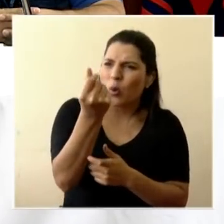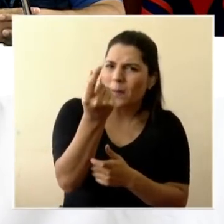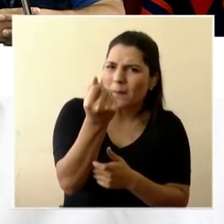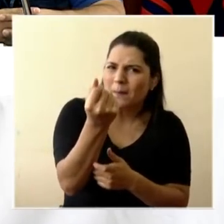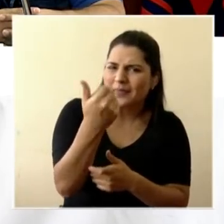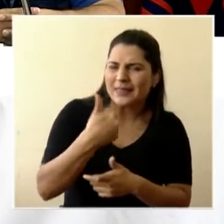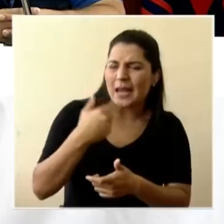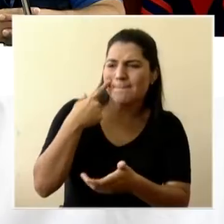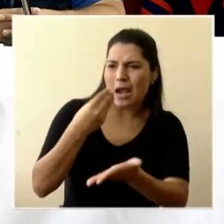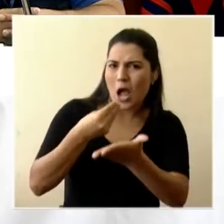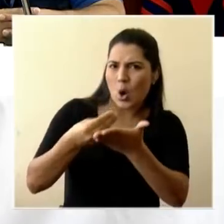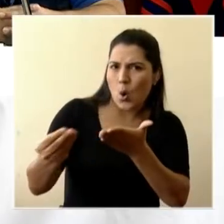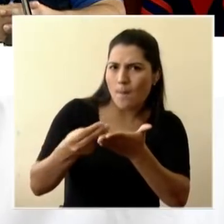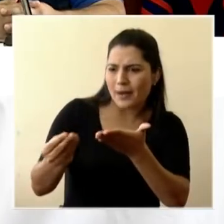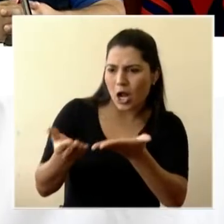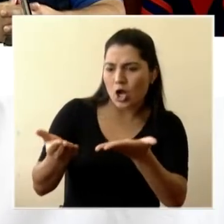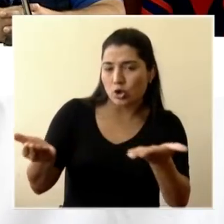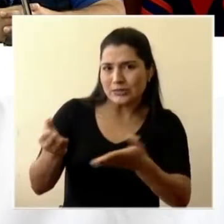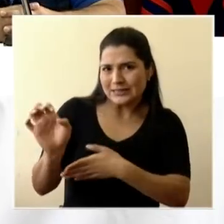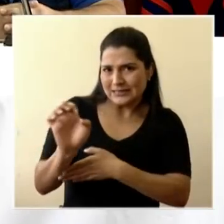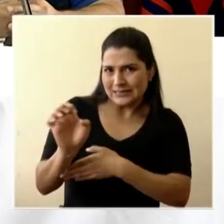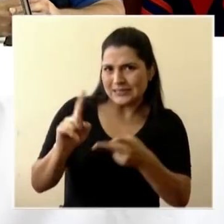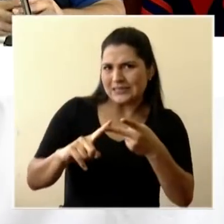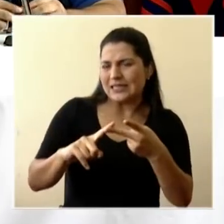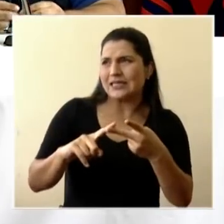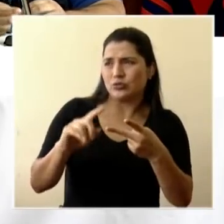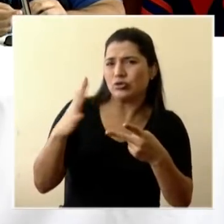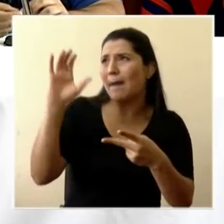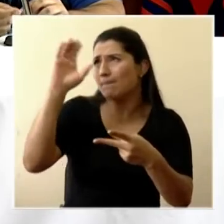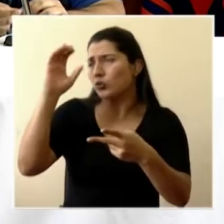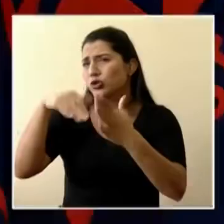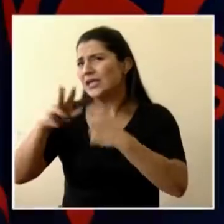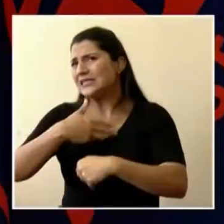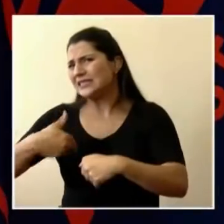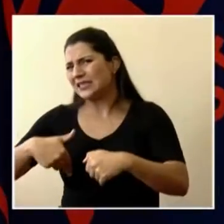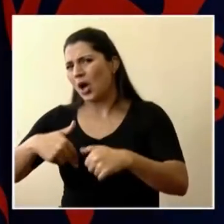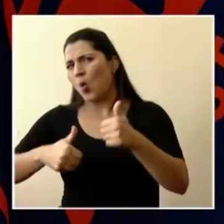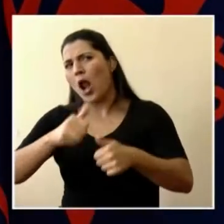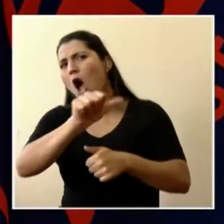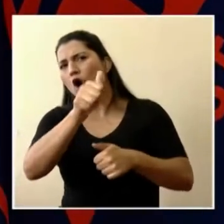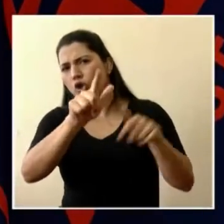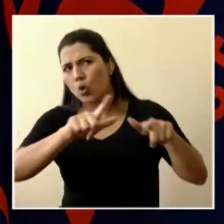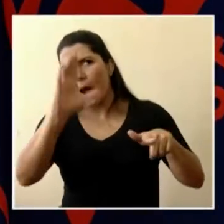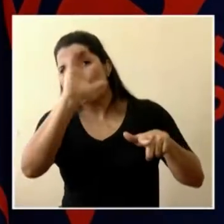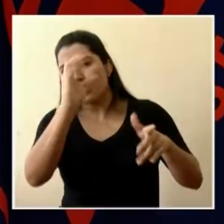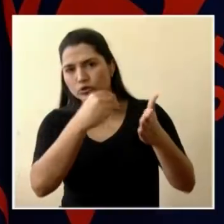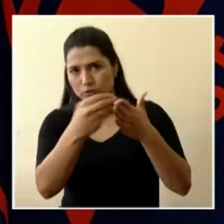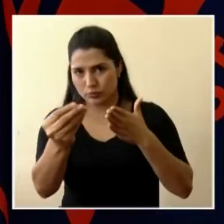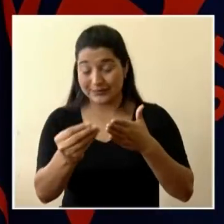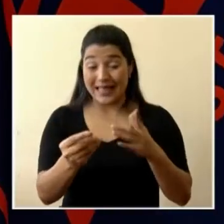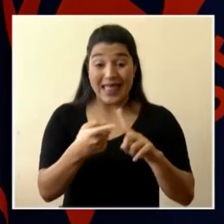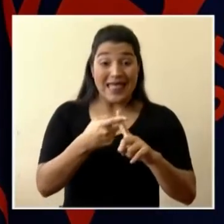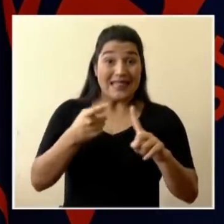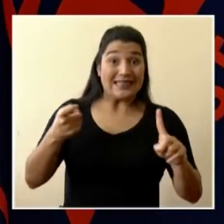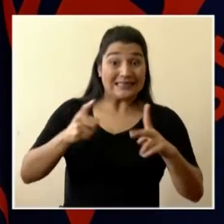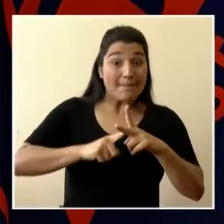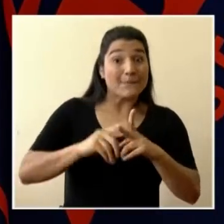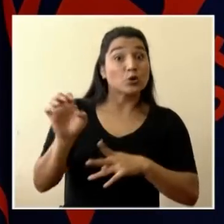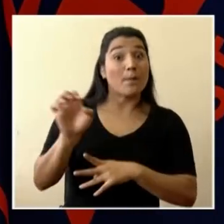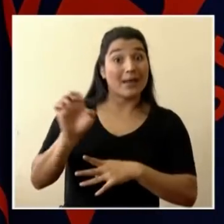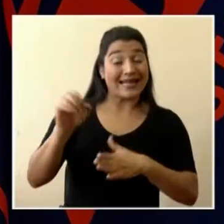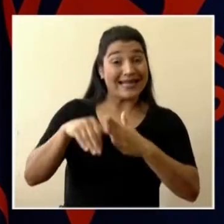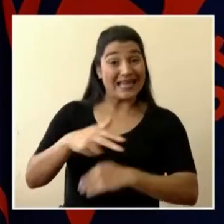otras naciones, aparte de China, buscan adquirir suministros? Nosotros, desde que la emergencia comenzó en China el 23